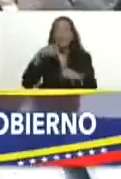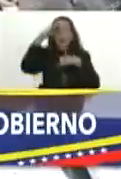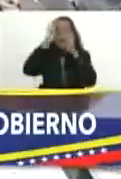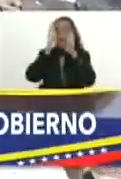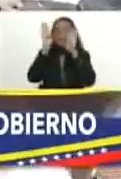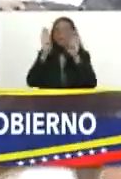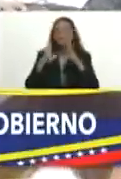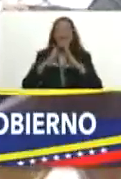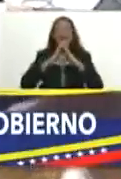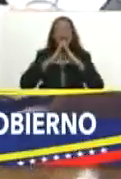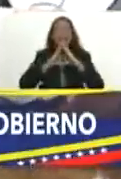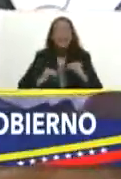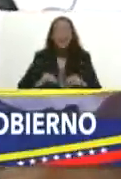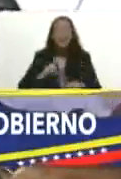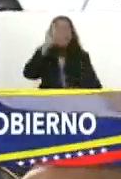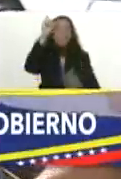atender